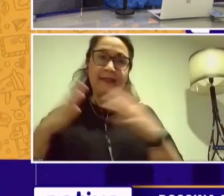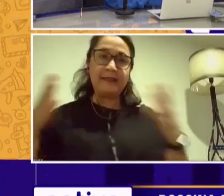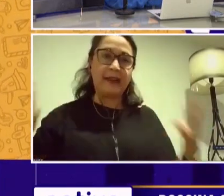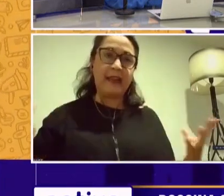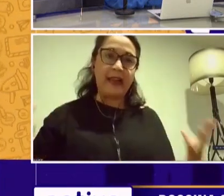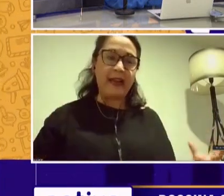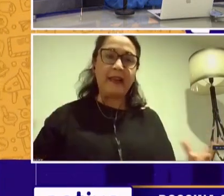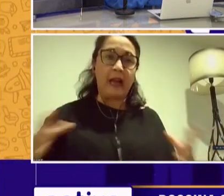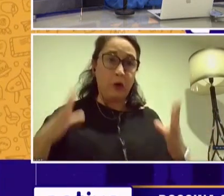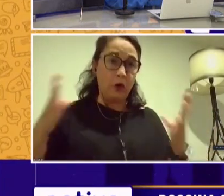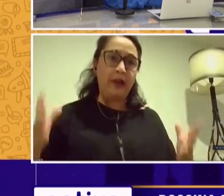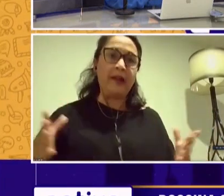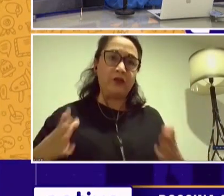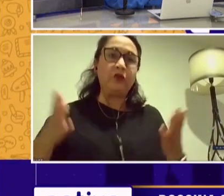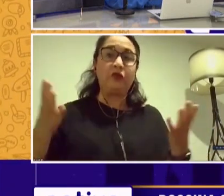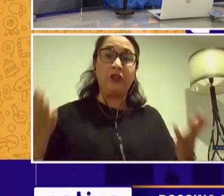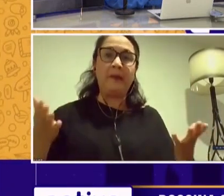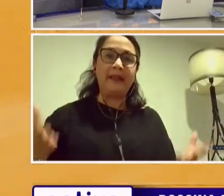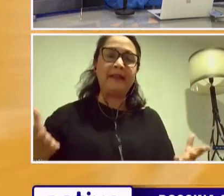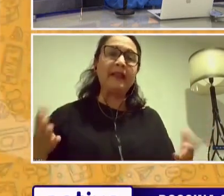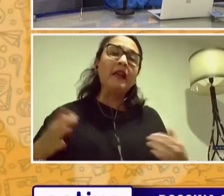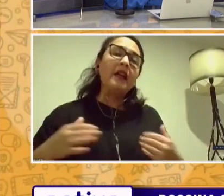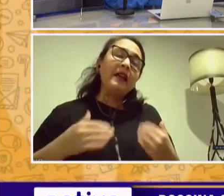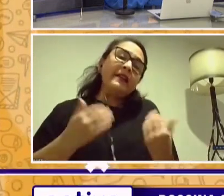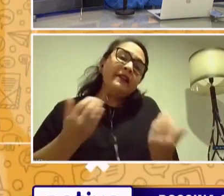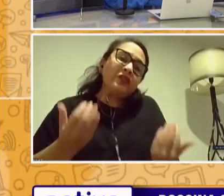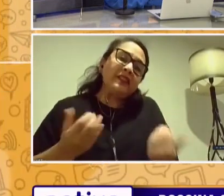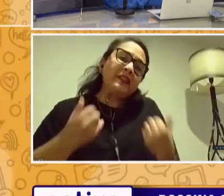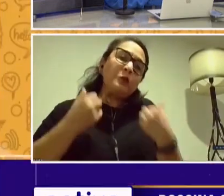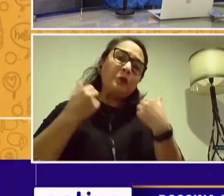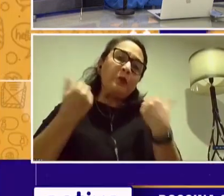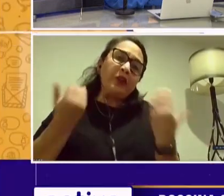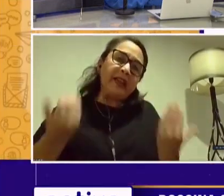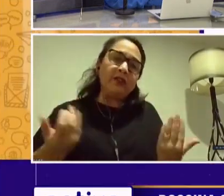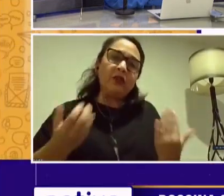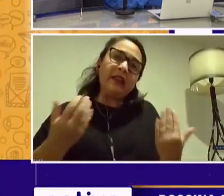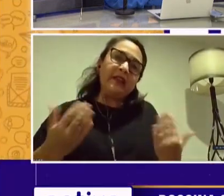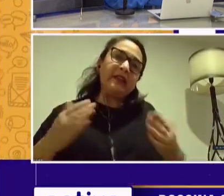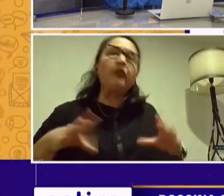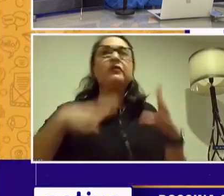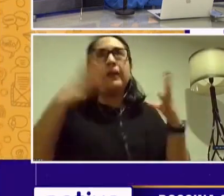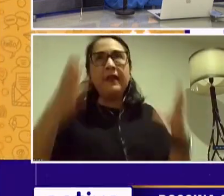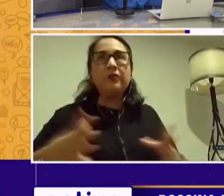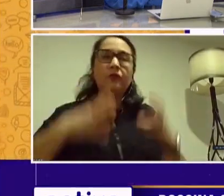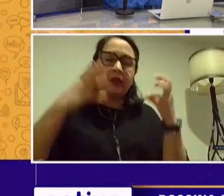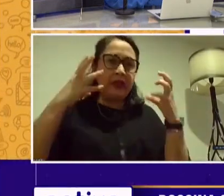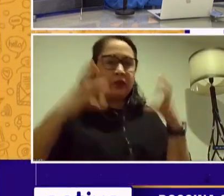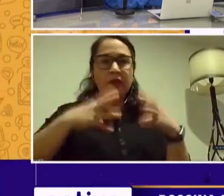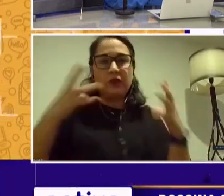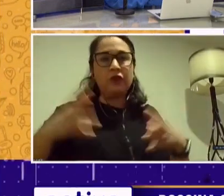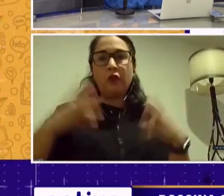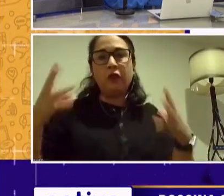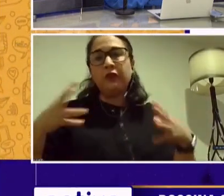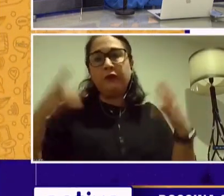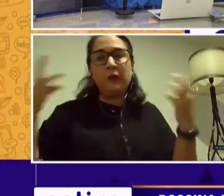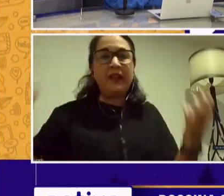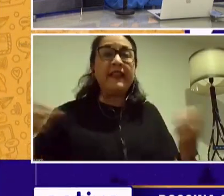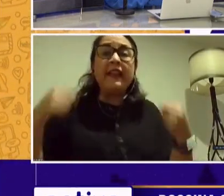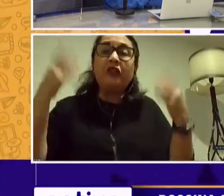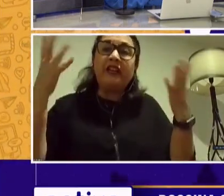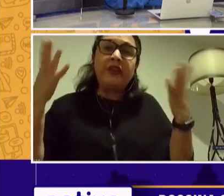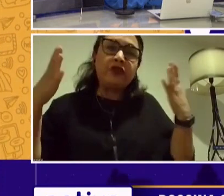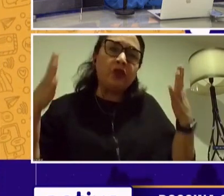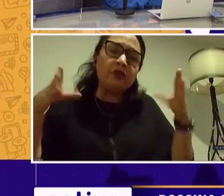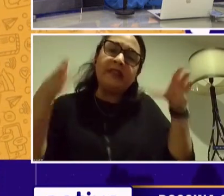Ese es el estándar que hay ahora constitucionalmente. Y entonces, este es un proyecto que dice el concebido es sujeto de derechos en todo cuanto lo